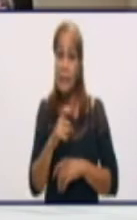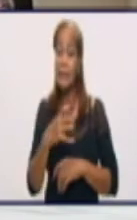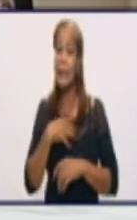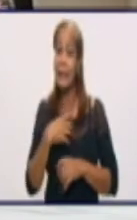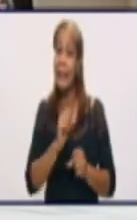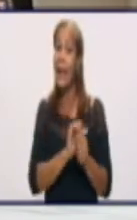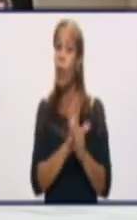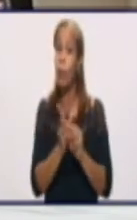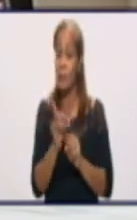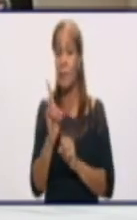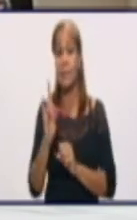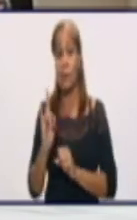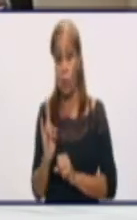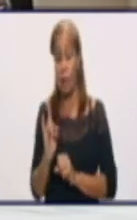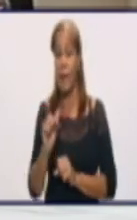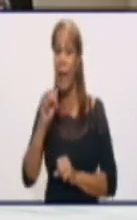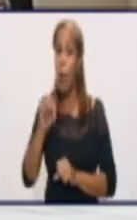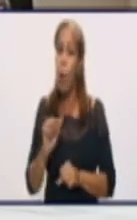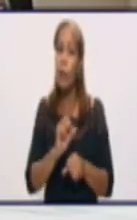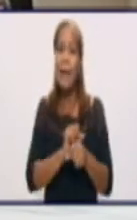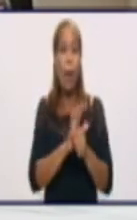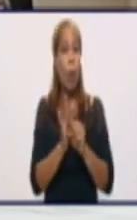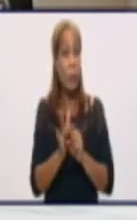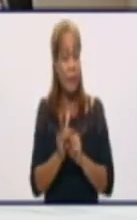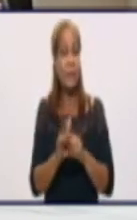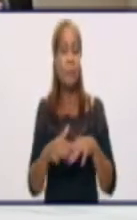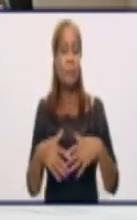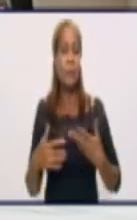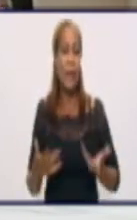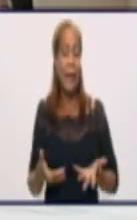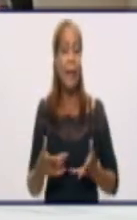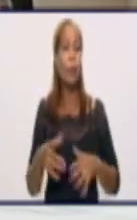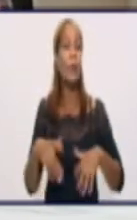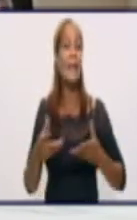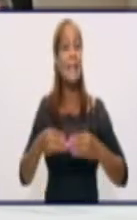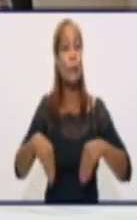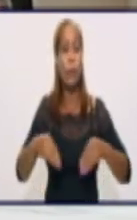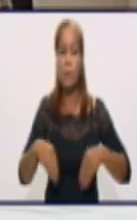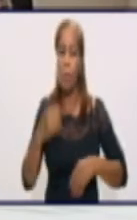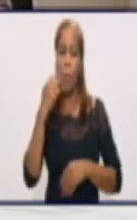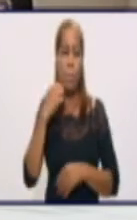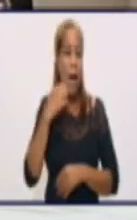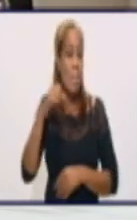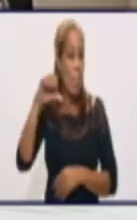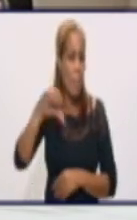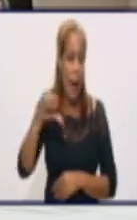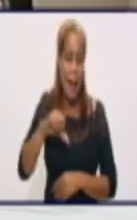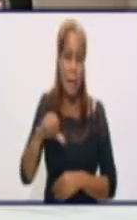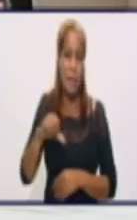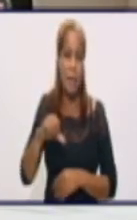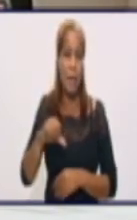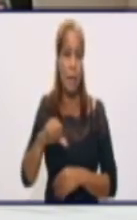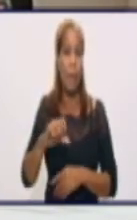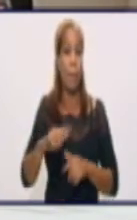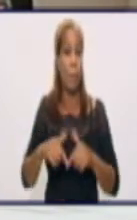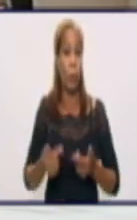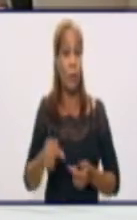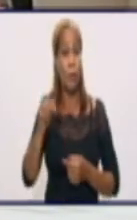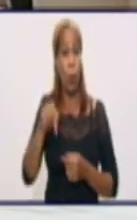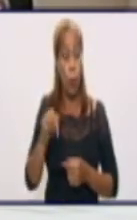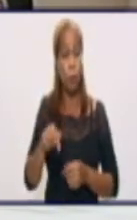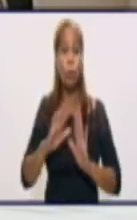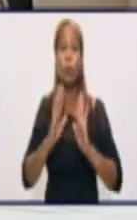COVID. La COVID hoy está en una situación, yo diría que en su peor momento en el país. Todo el que pudo ir hoy a